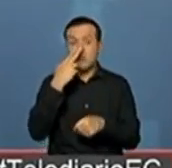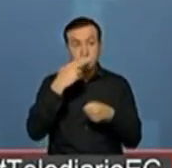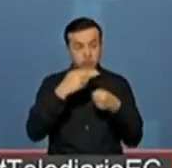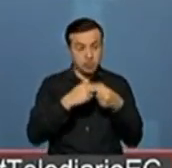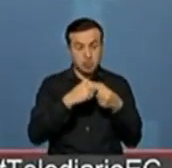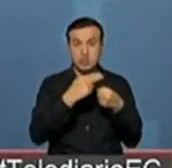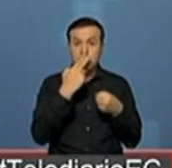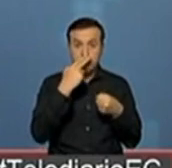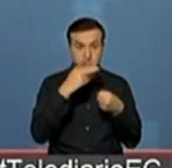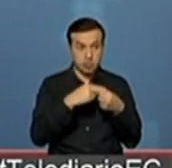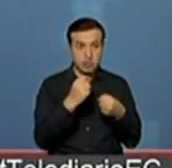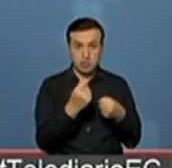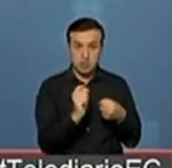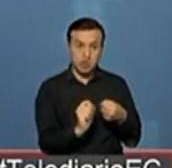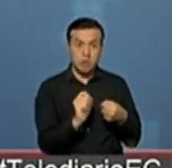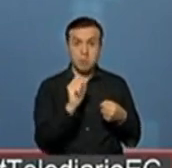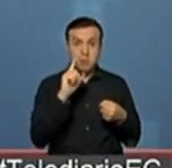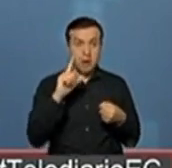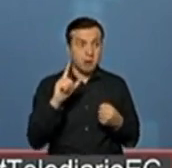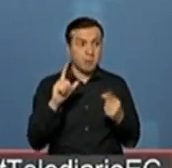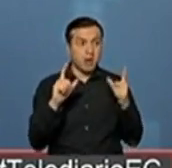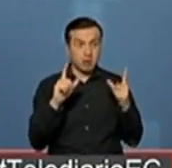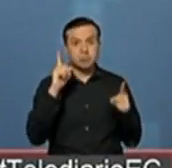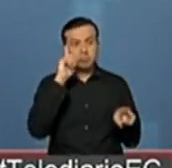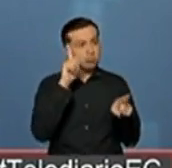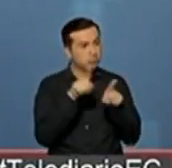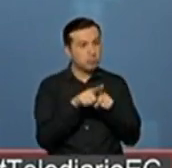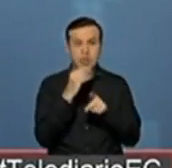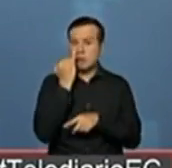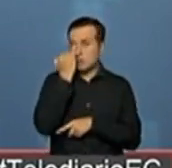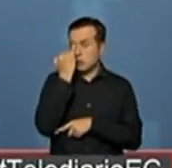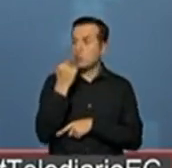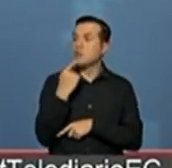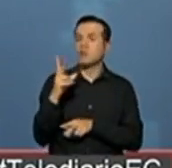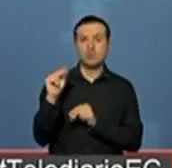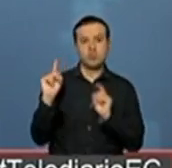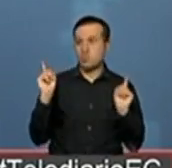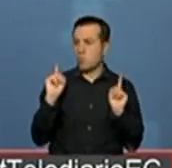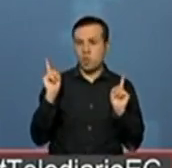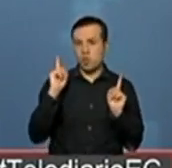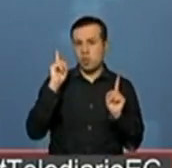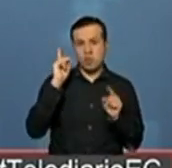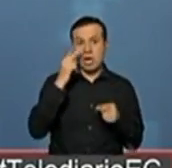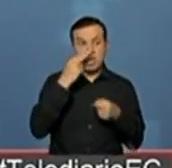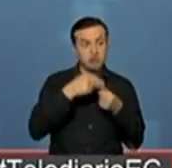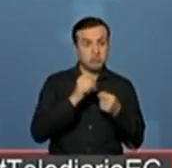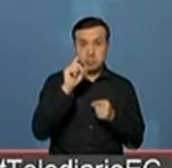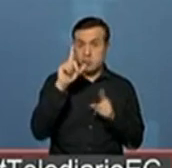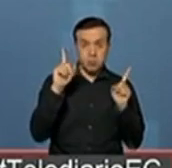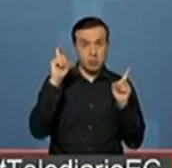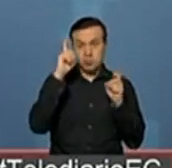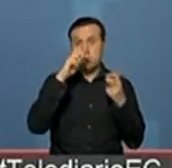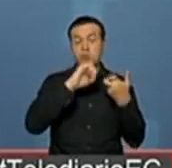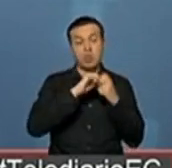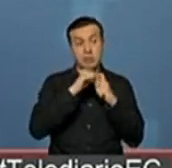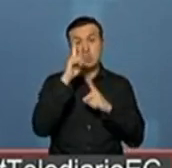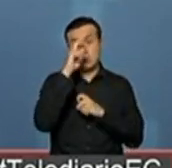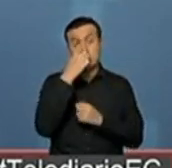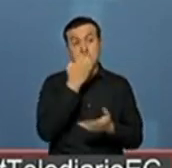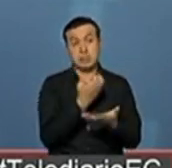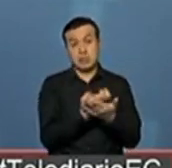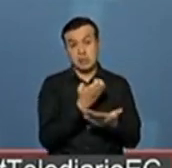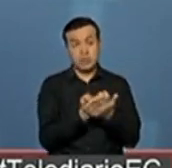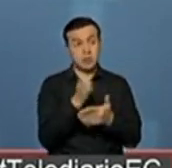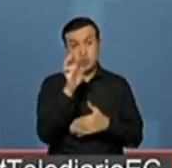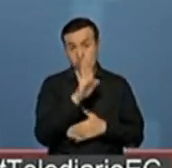subsidio a la gasolina y al diésel, mientras que el sector indígena pues dijo que no les parecía una alternativa, que era un golpe muy duro a la economía